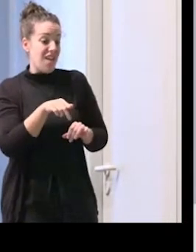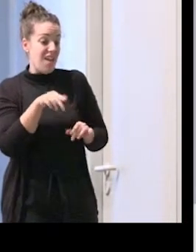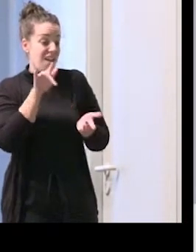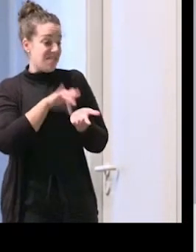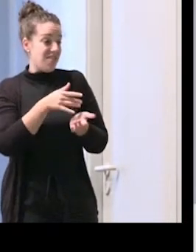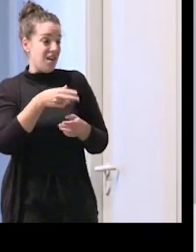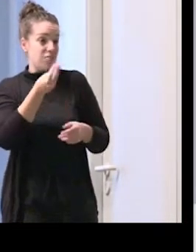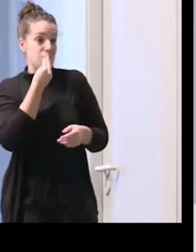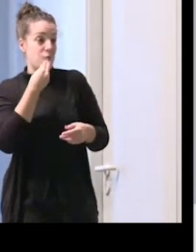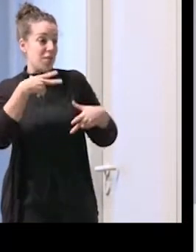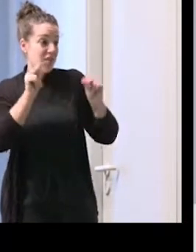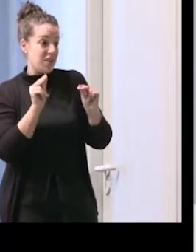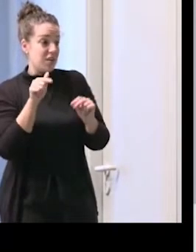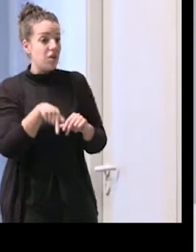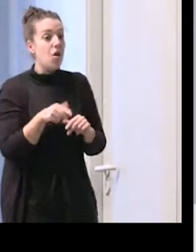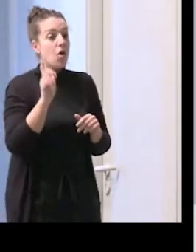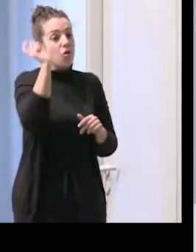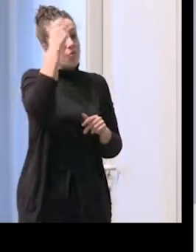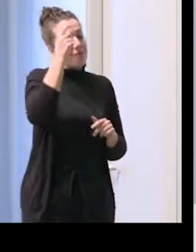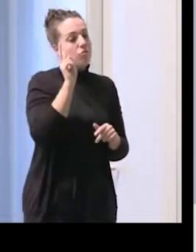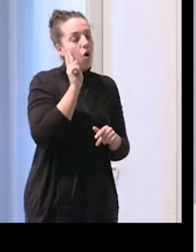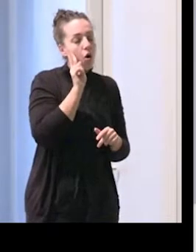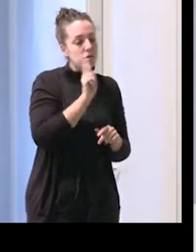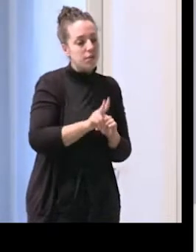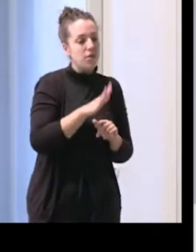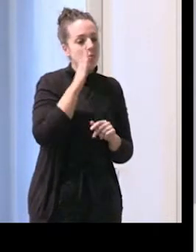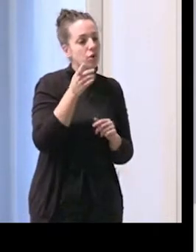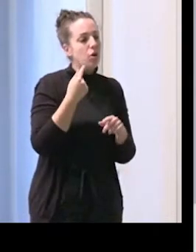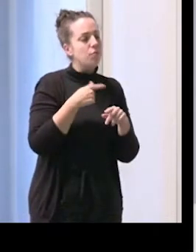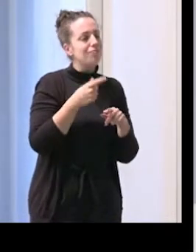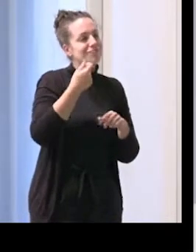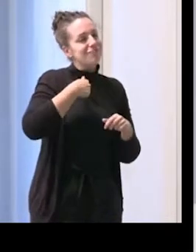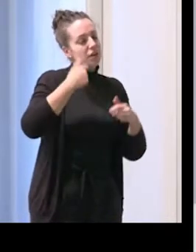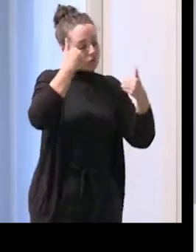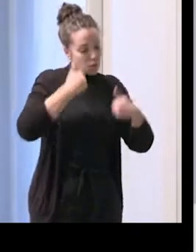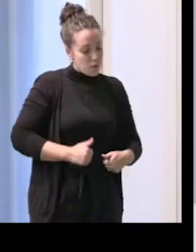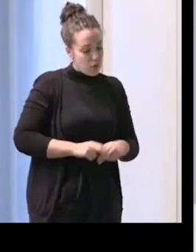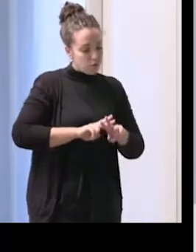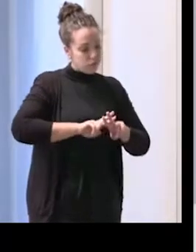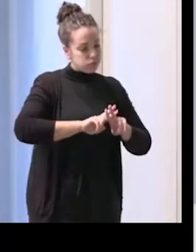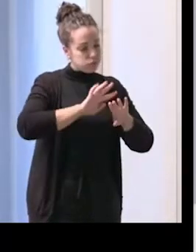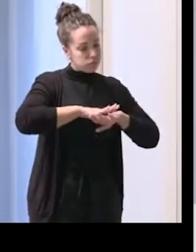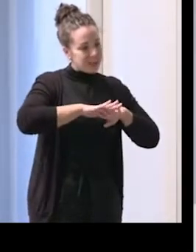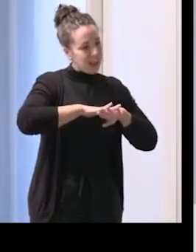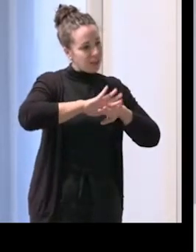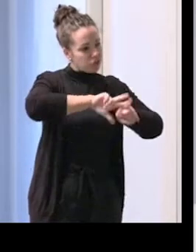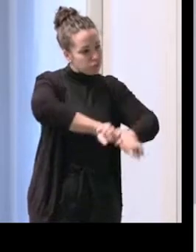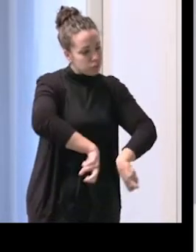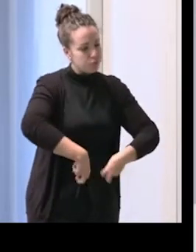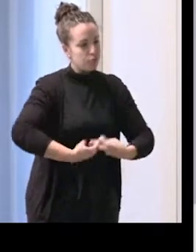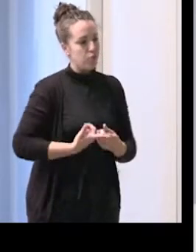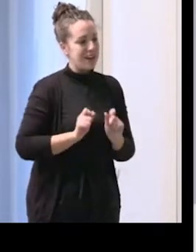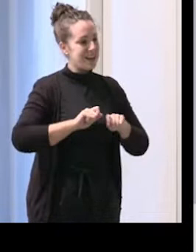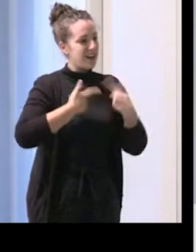la observación que habían hecho en esa época ya, que hay tejidos en nuestro organismo que se regeneran naturalmente y hay tejidos que no.